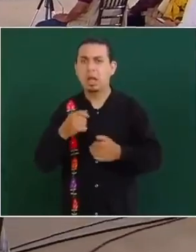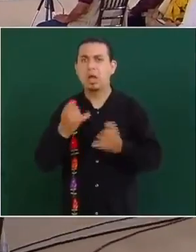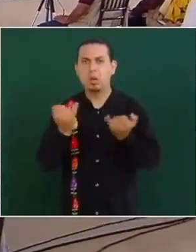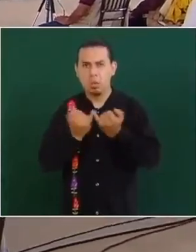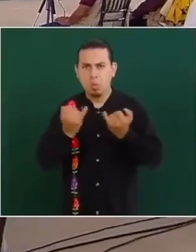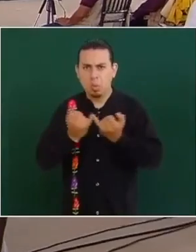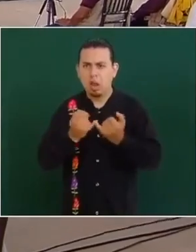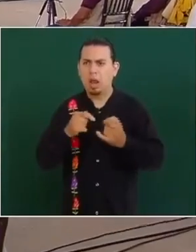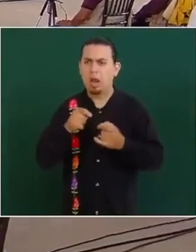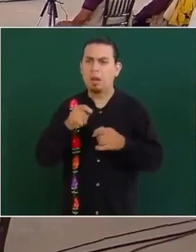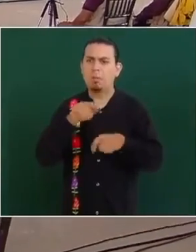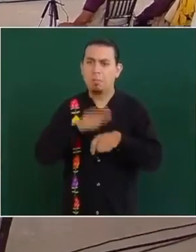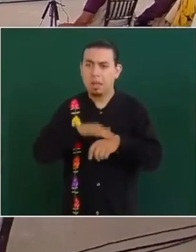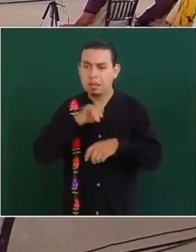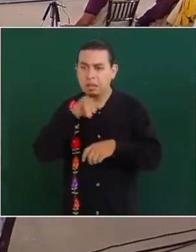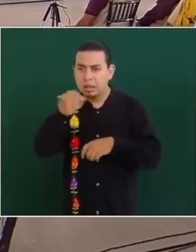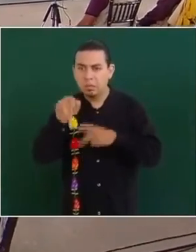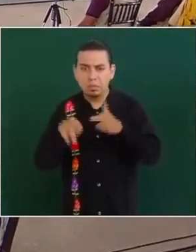tiene